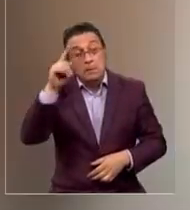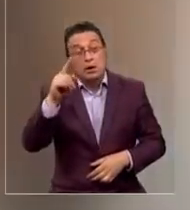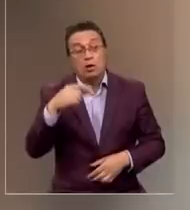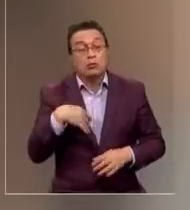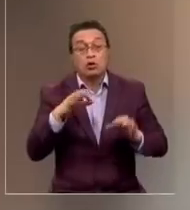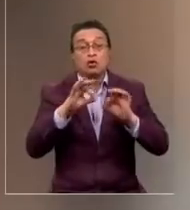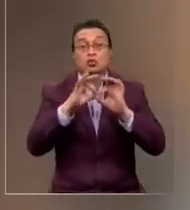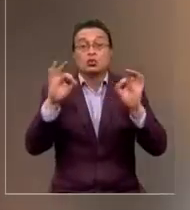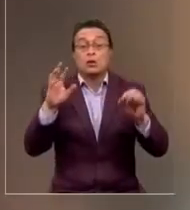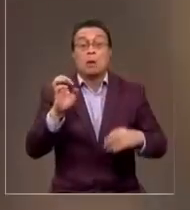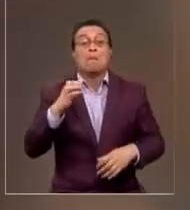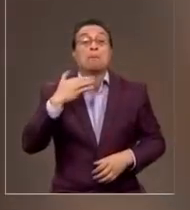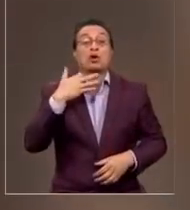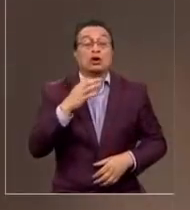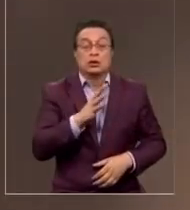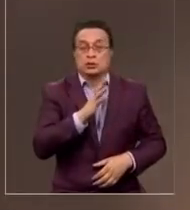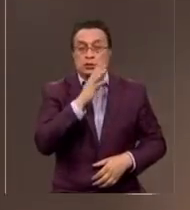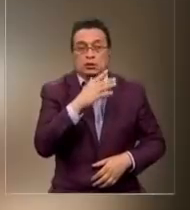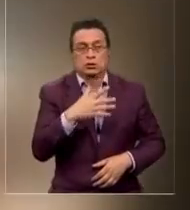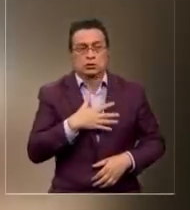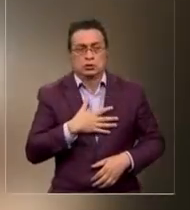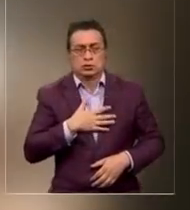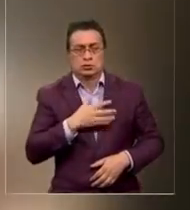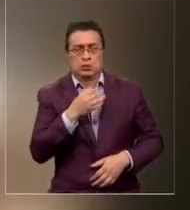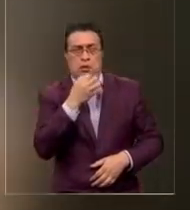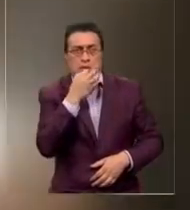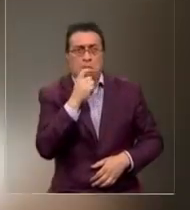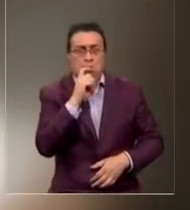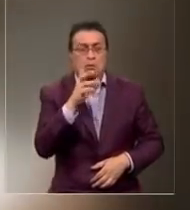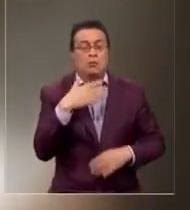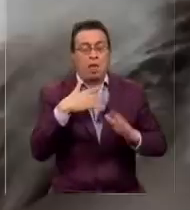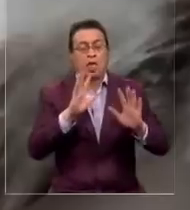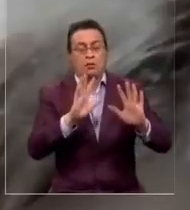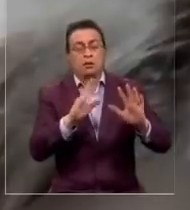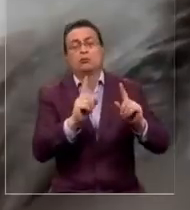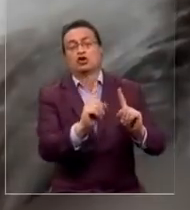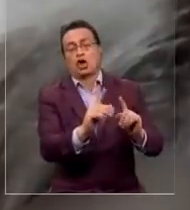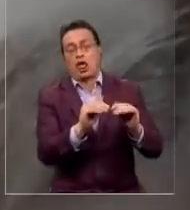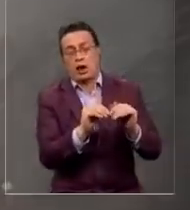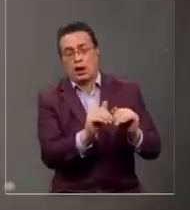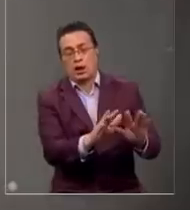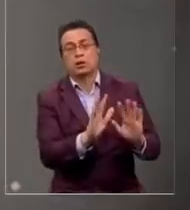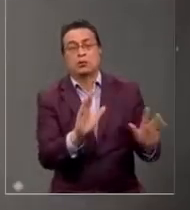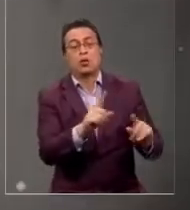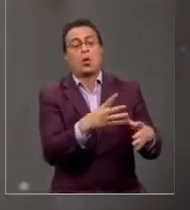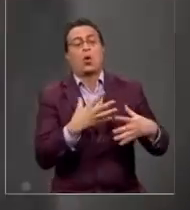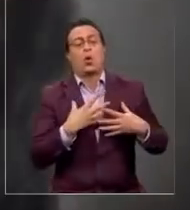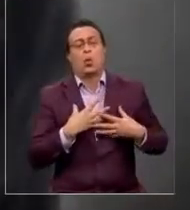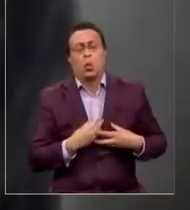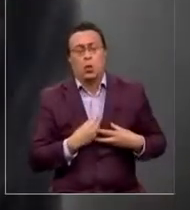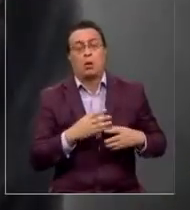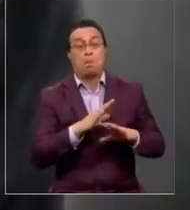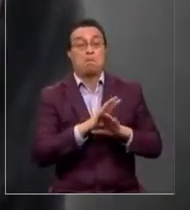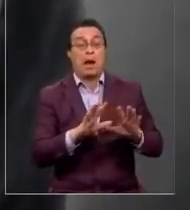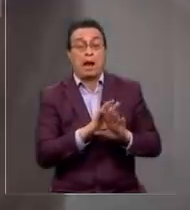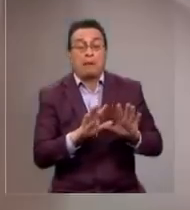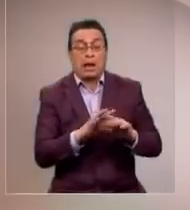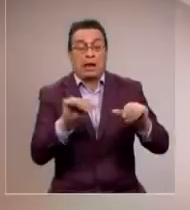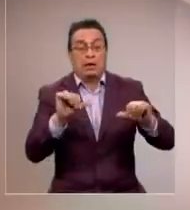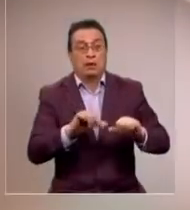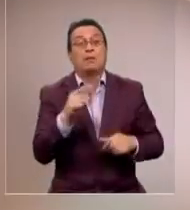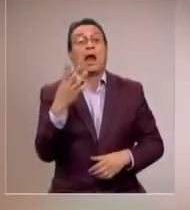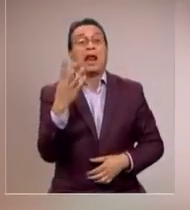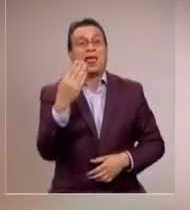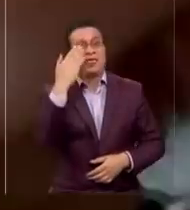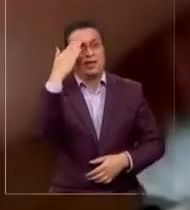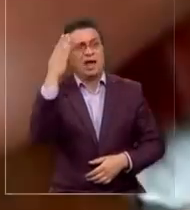Pero nunca supe el porqué. Yo como que dije, ya voy a darle su espacio, porque de verdad está muy, muy, muy mal. Fue el 14.